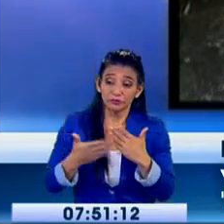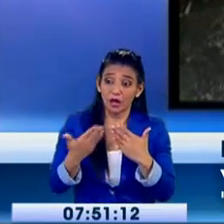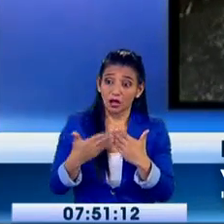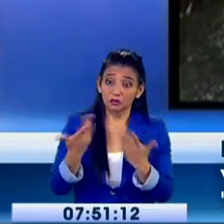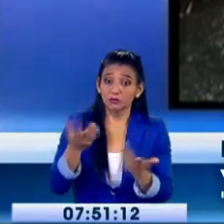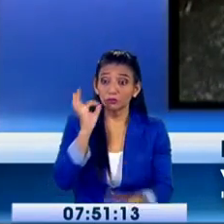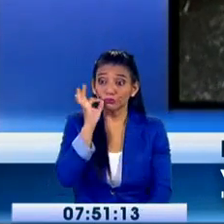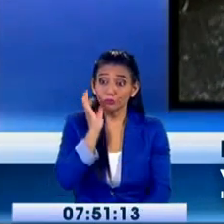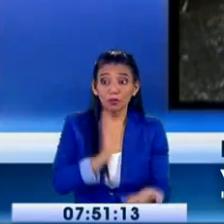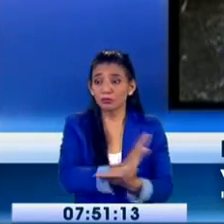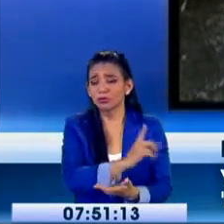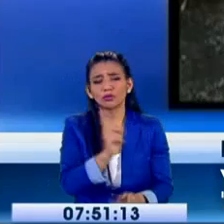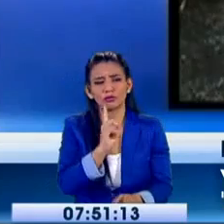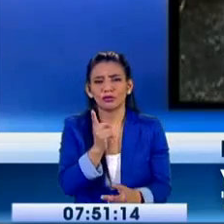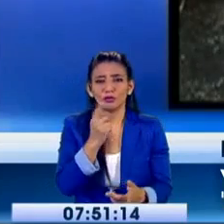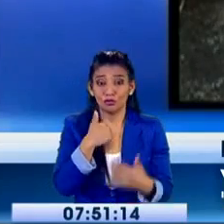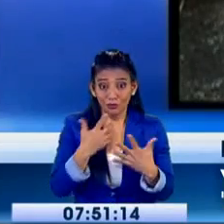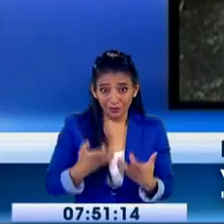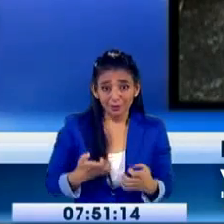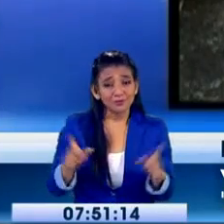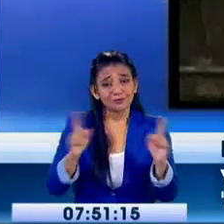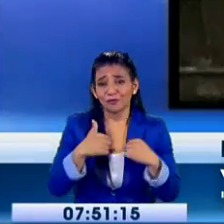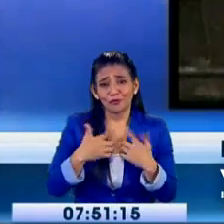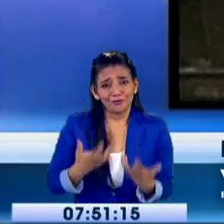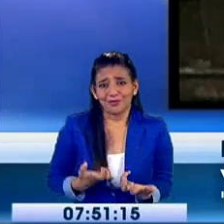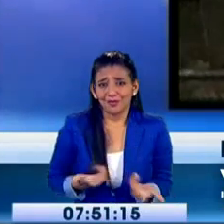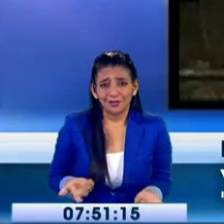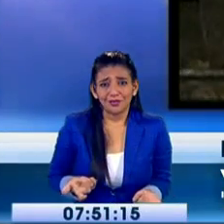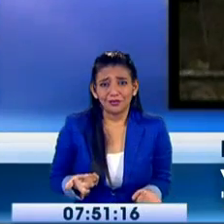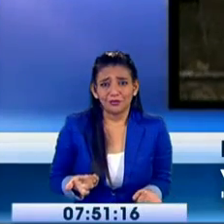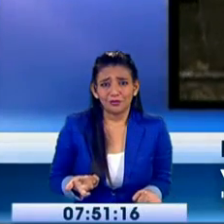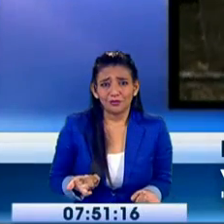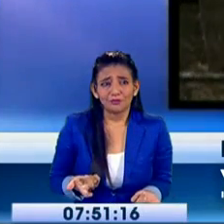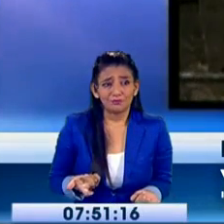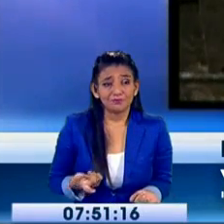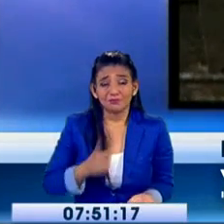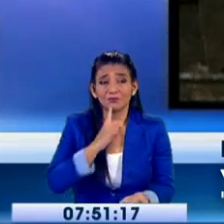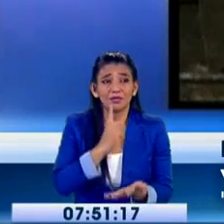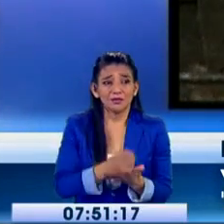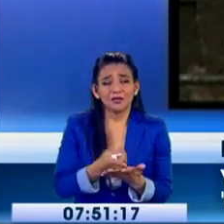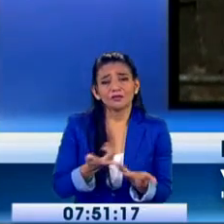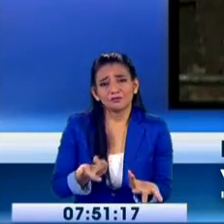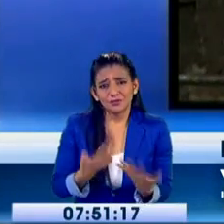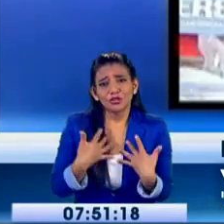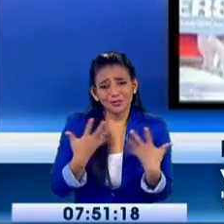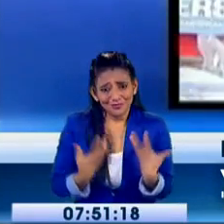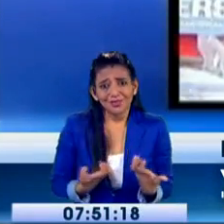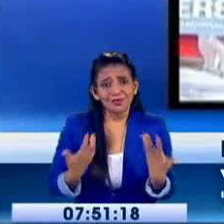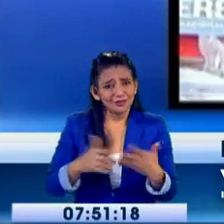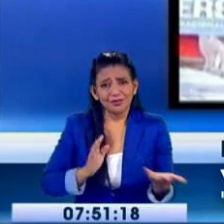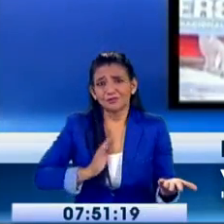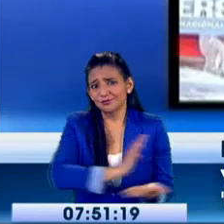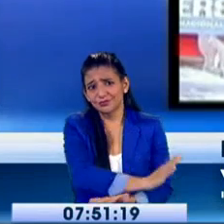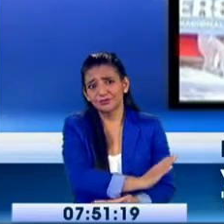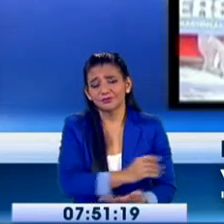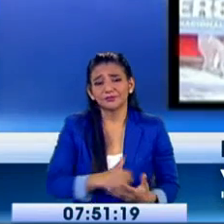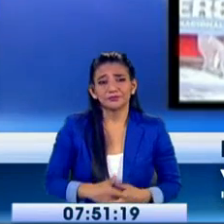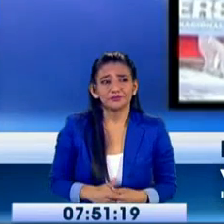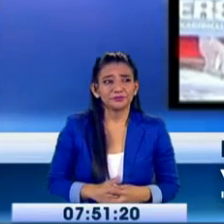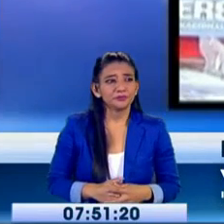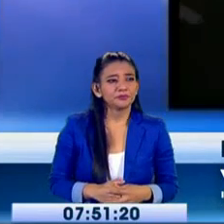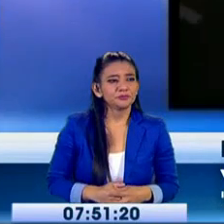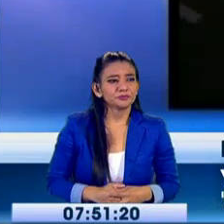uno está así porque uno quiere. Critican demasiado y ayudan menos. La verdad